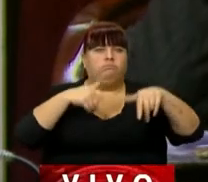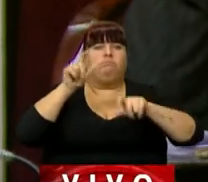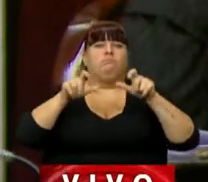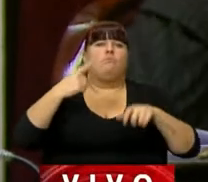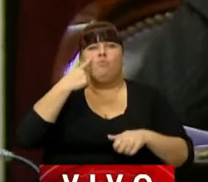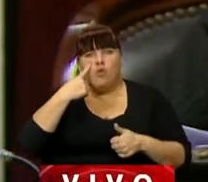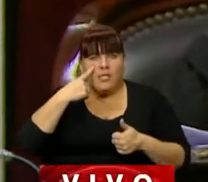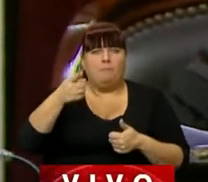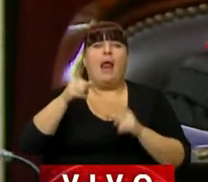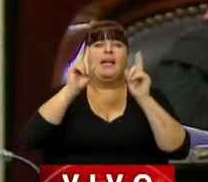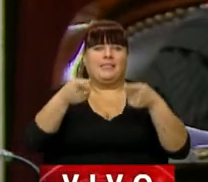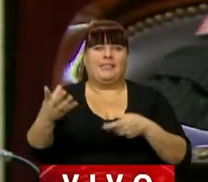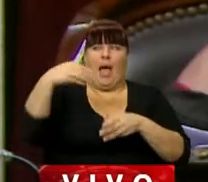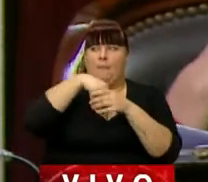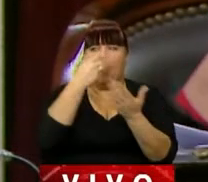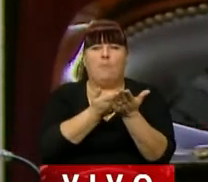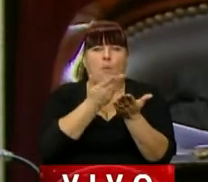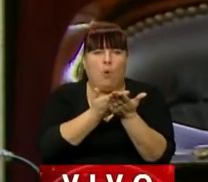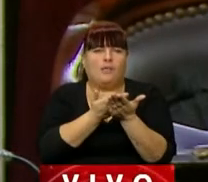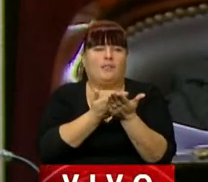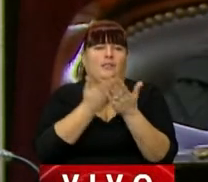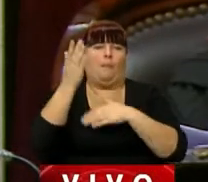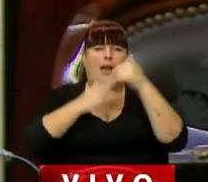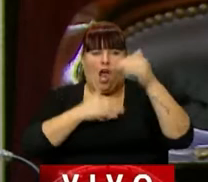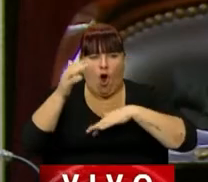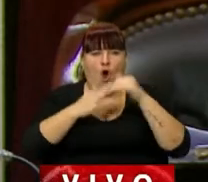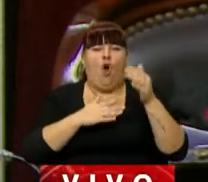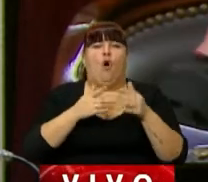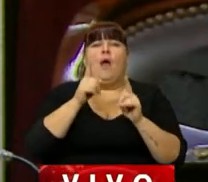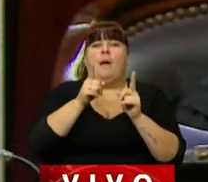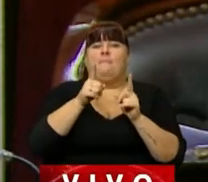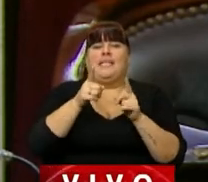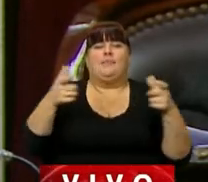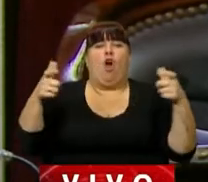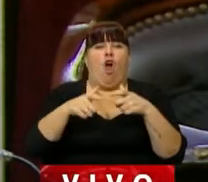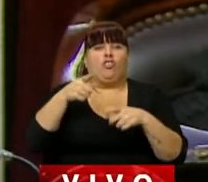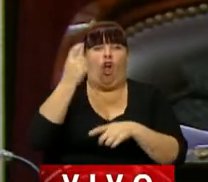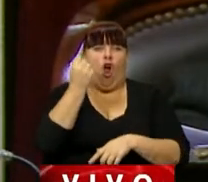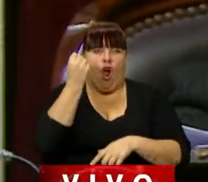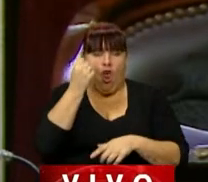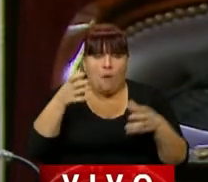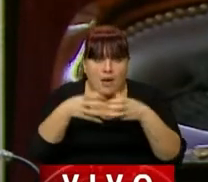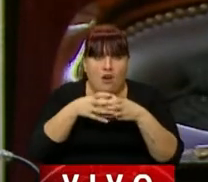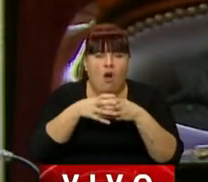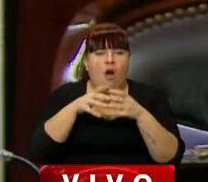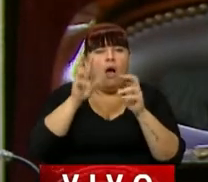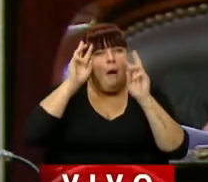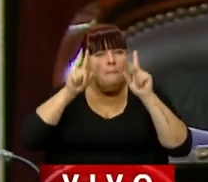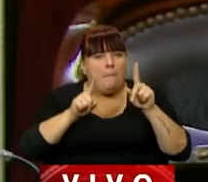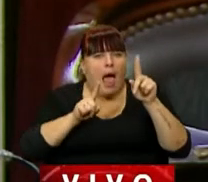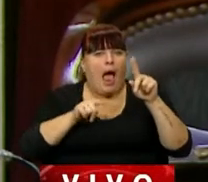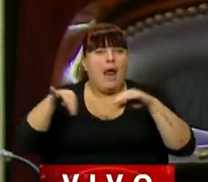los municipios para que también propusieran obras y con ese Consejo Económico delinear